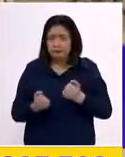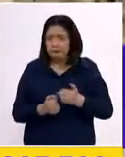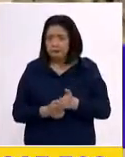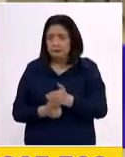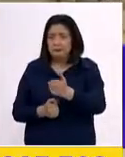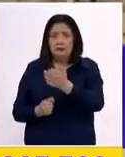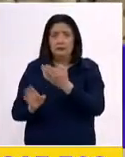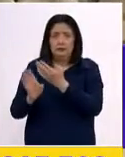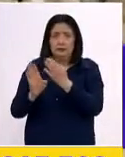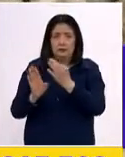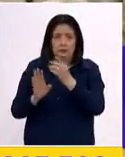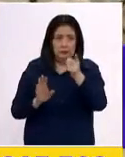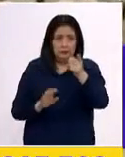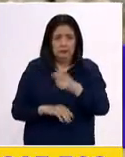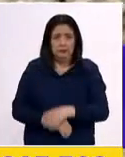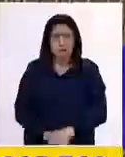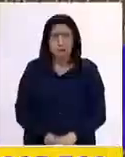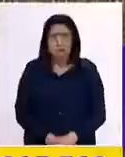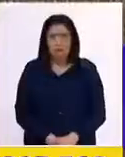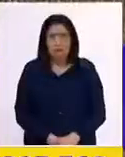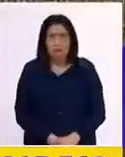allá, que está con Maya Rachel.